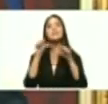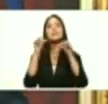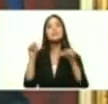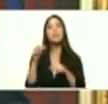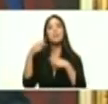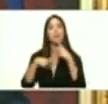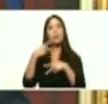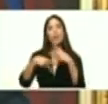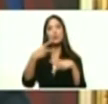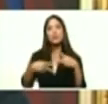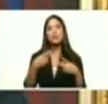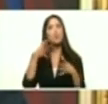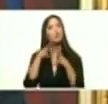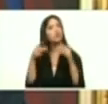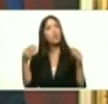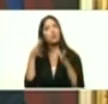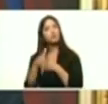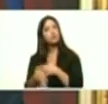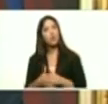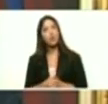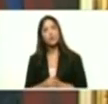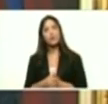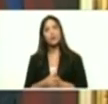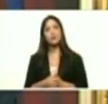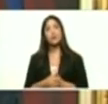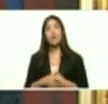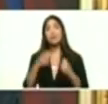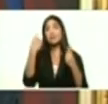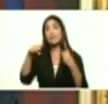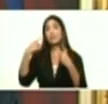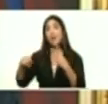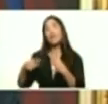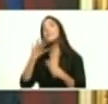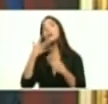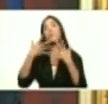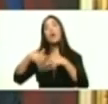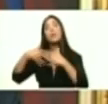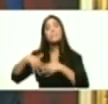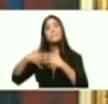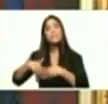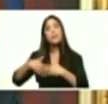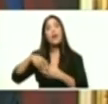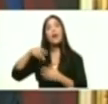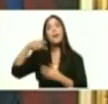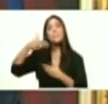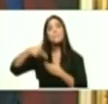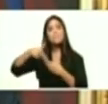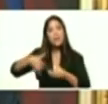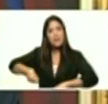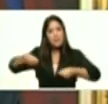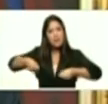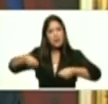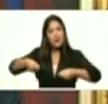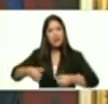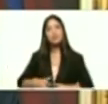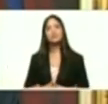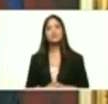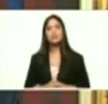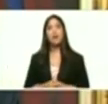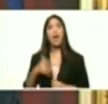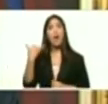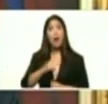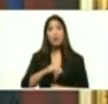productivo todo lo que tiene que ver con grandes corporaciones como la corporación PD Mercal que tiene